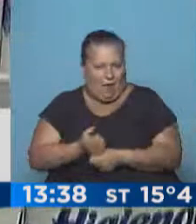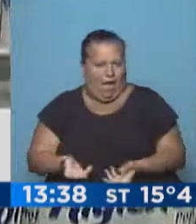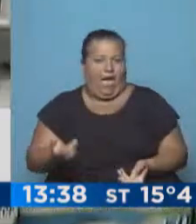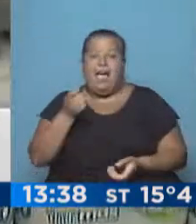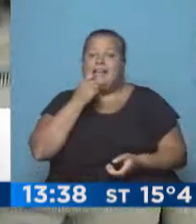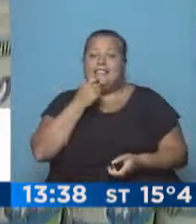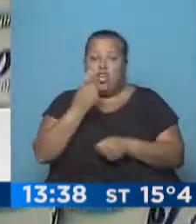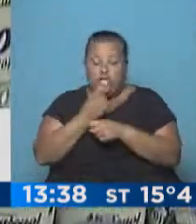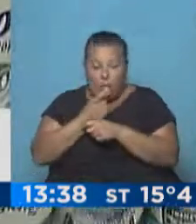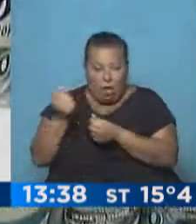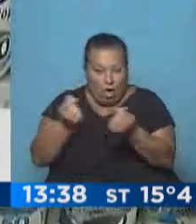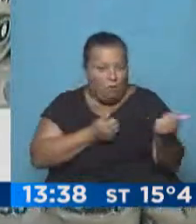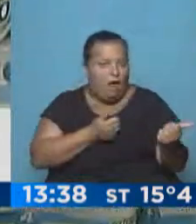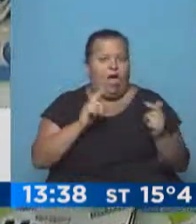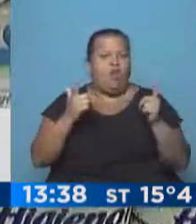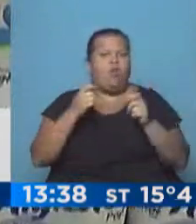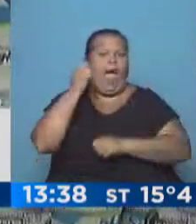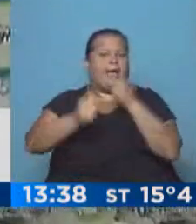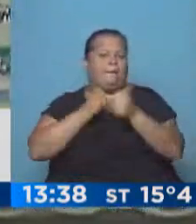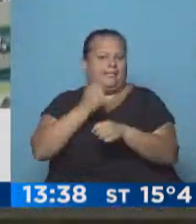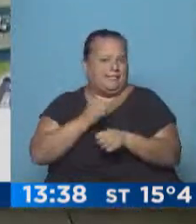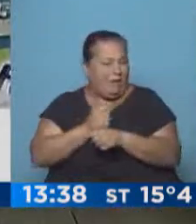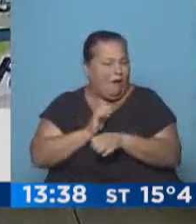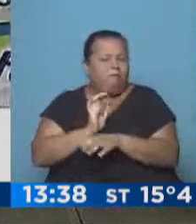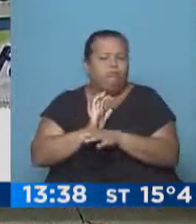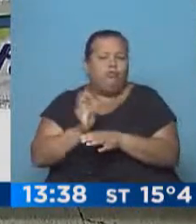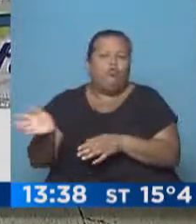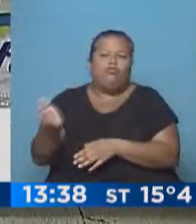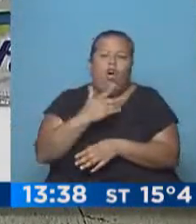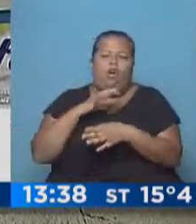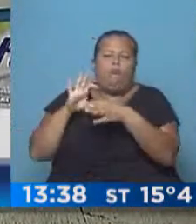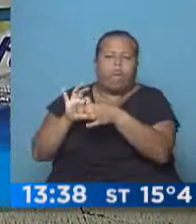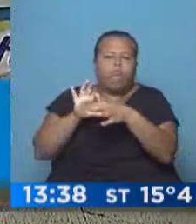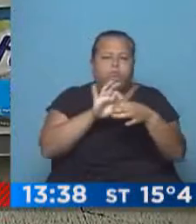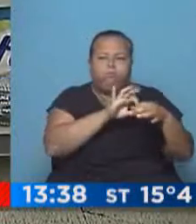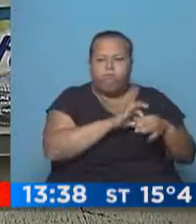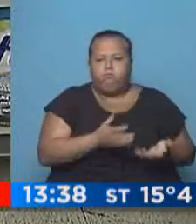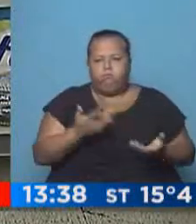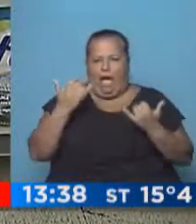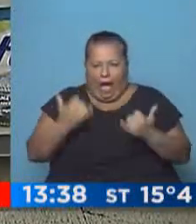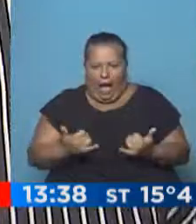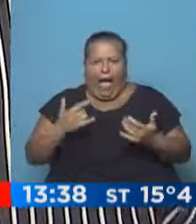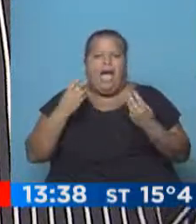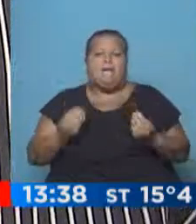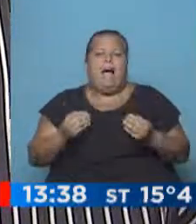no podemos consumir, no va a haber empresas que trabajen. Es decir, todo es un conglomerado que existe por